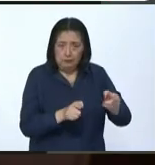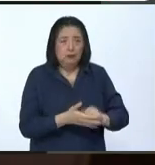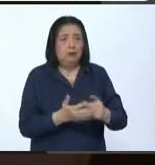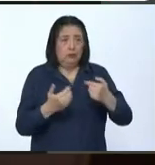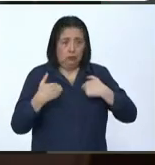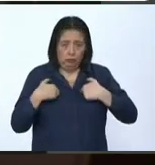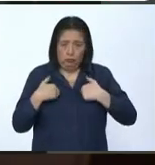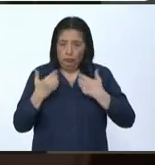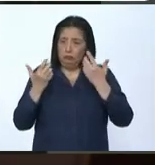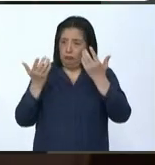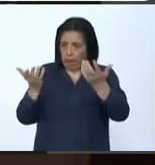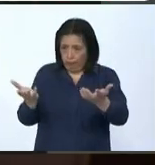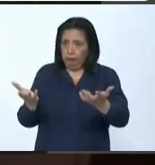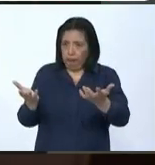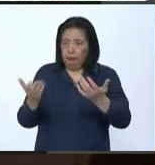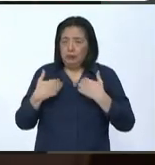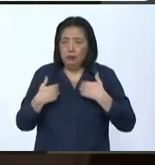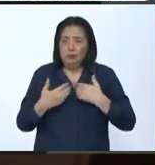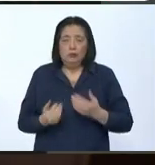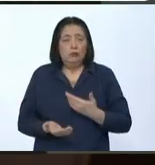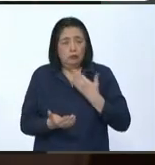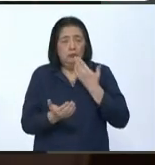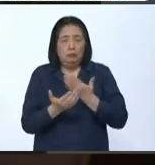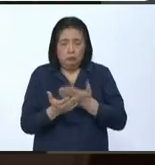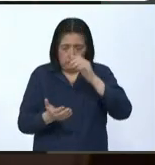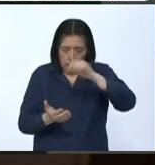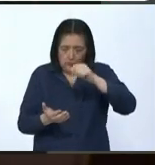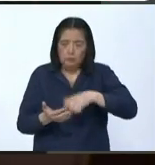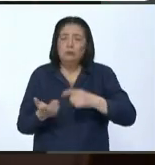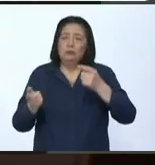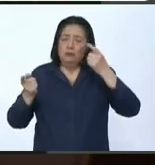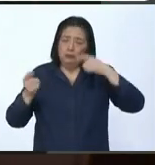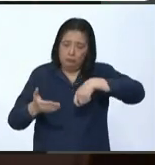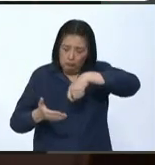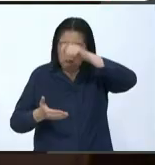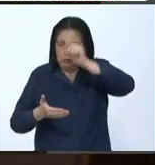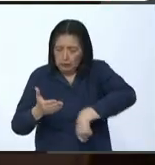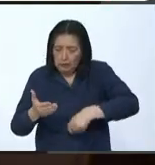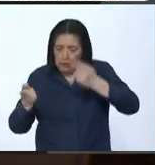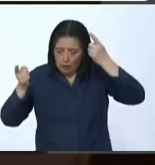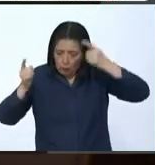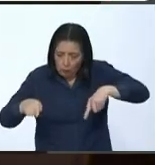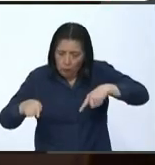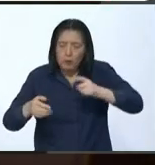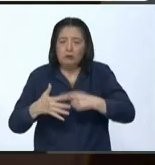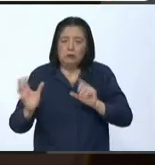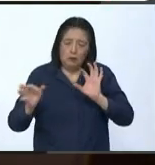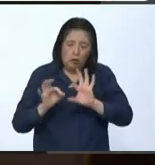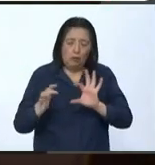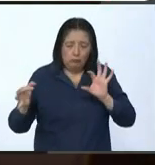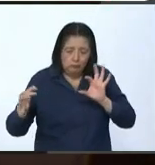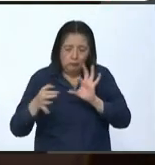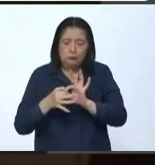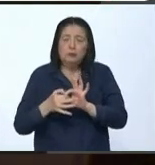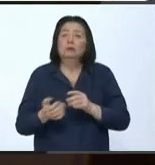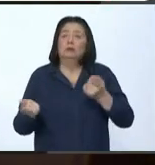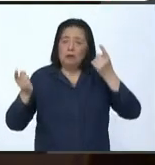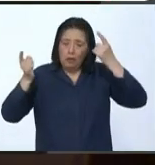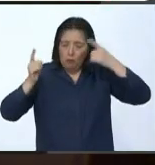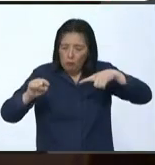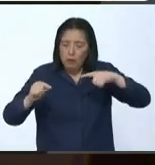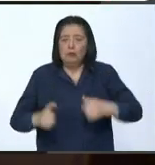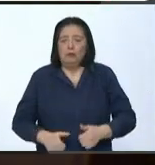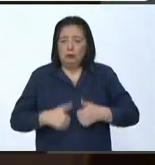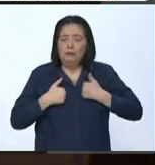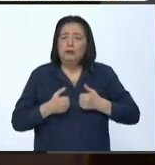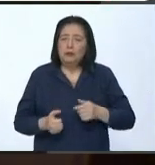tiendo mi mano y propongo firmar un pacto de reconciliación, un pacto por la vida, por